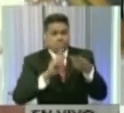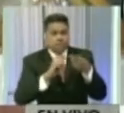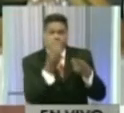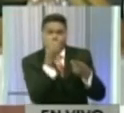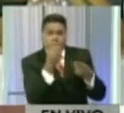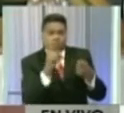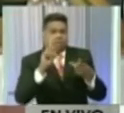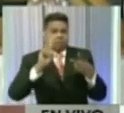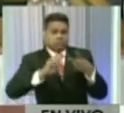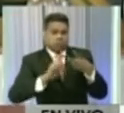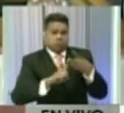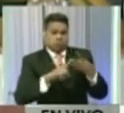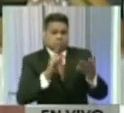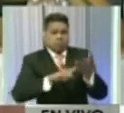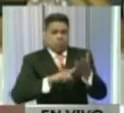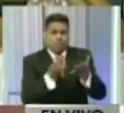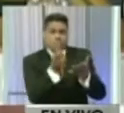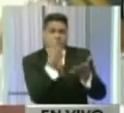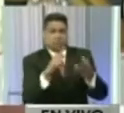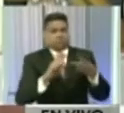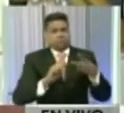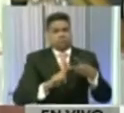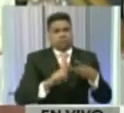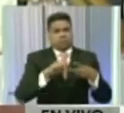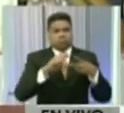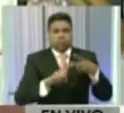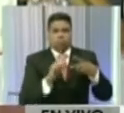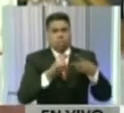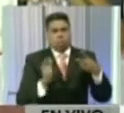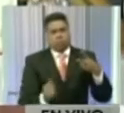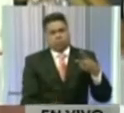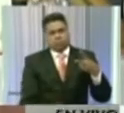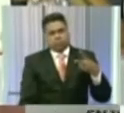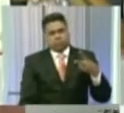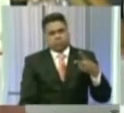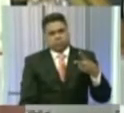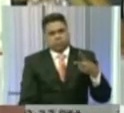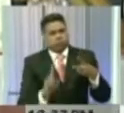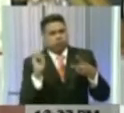Y pusimos otra de 200 flotantes.